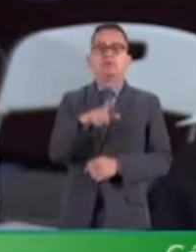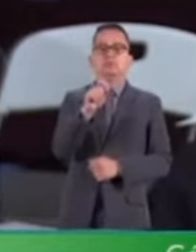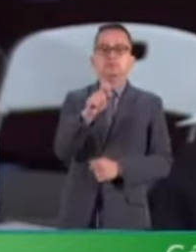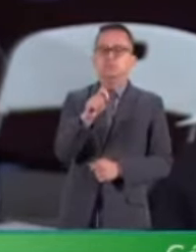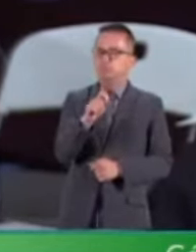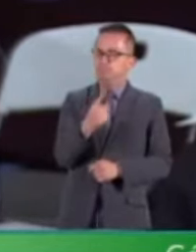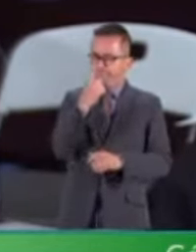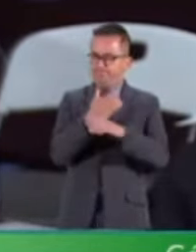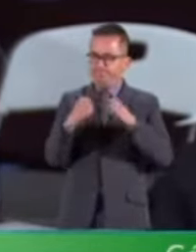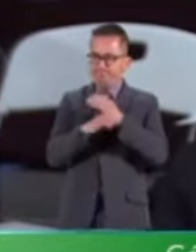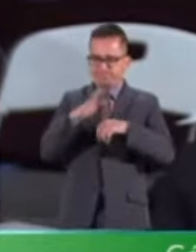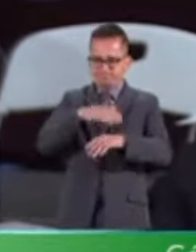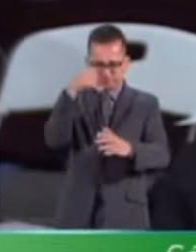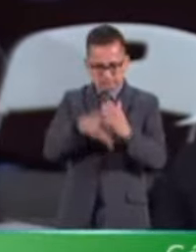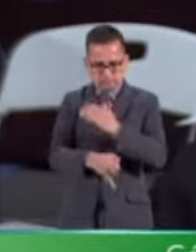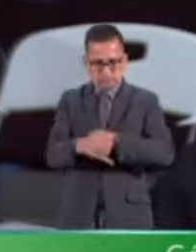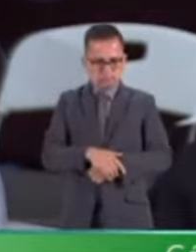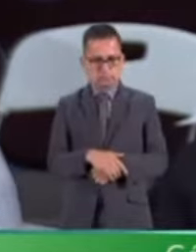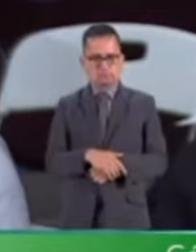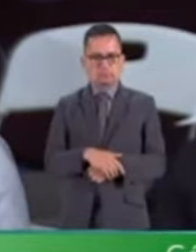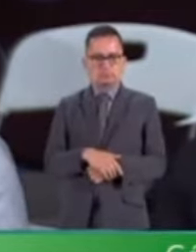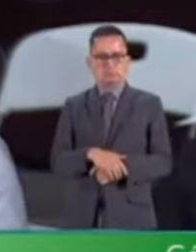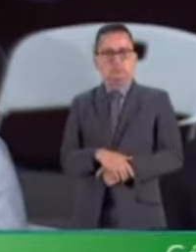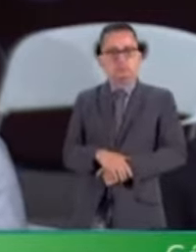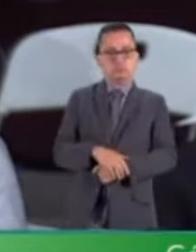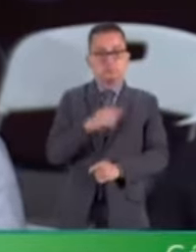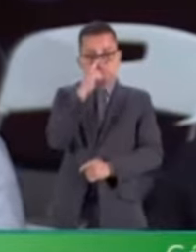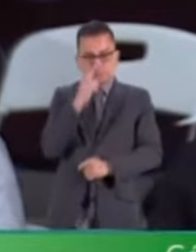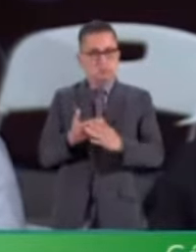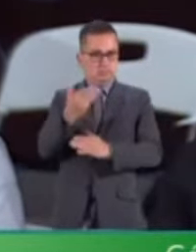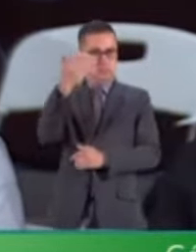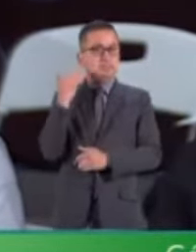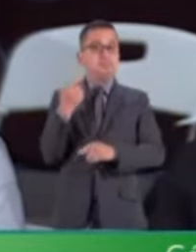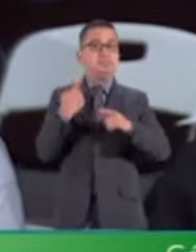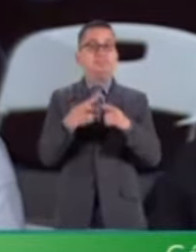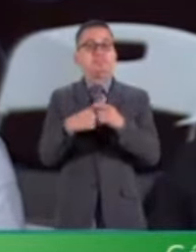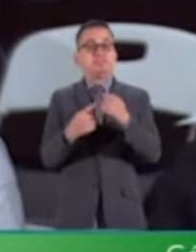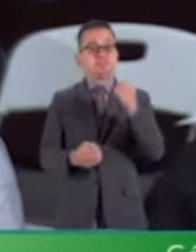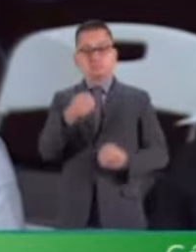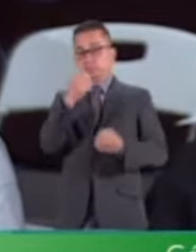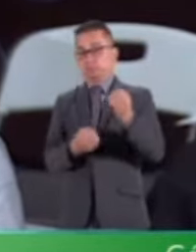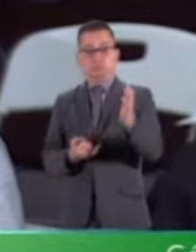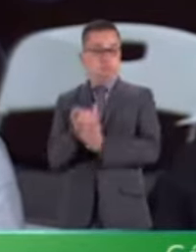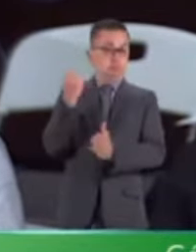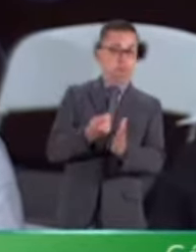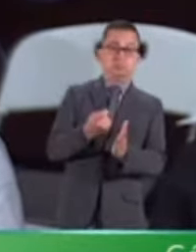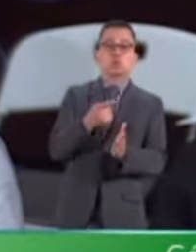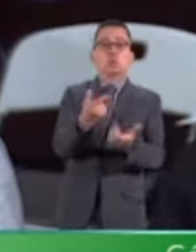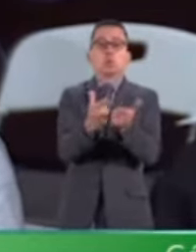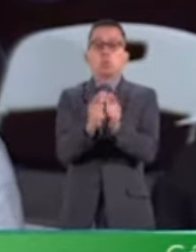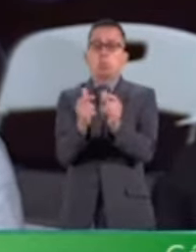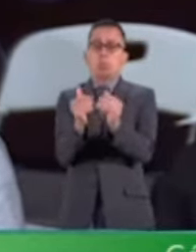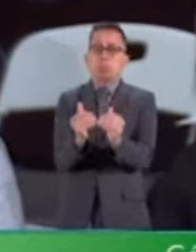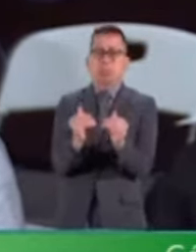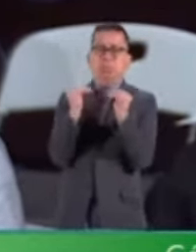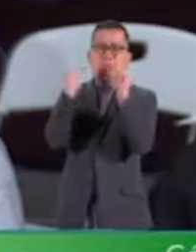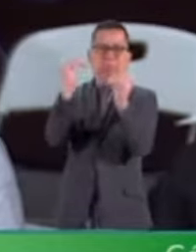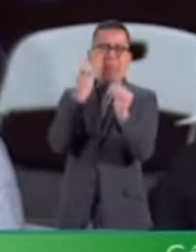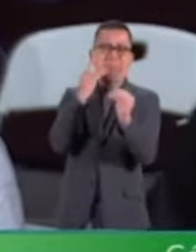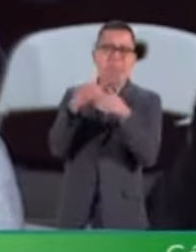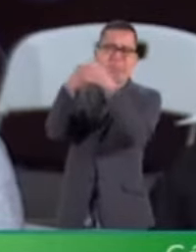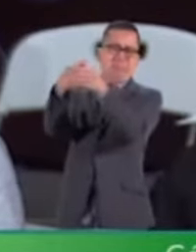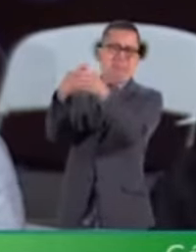fondo. Una élite ilustrada juzgaba antes con criterios parciales y económicos.